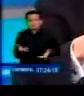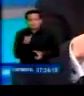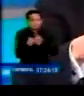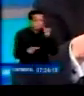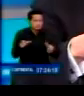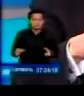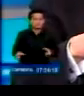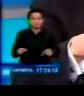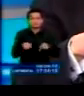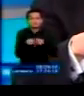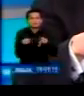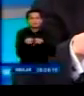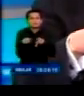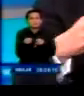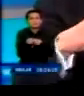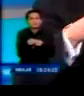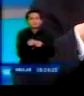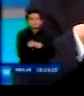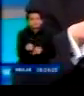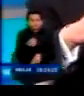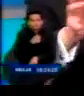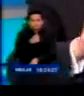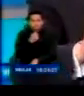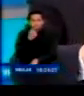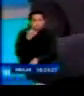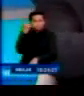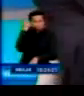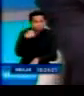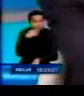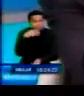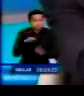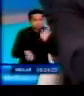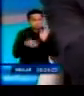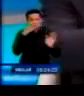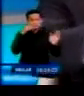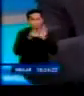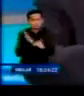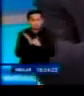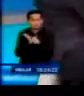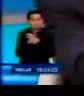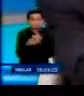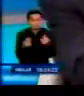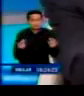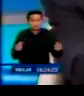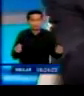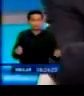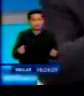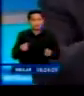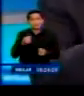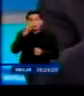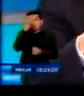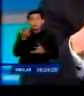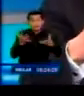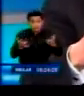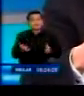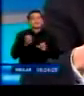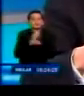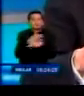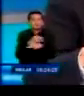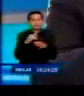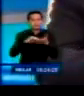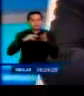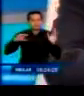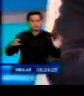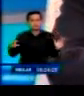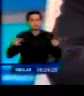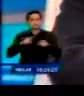una especie de compromiso de depósitos a efectos o de recursos a efectos de que funcione la moneda